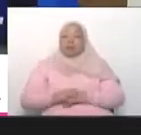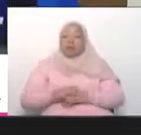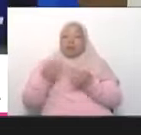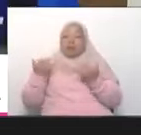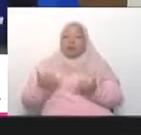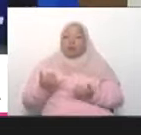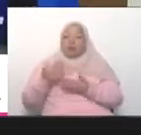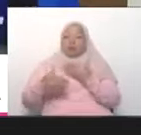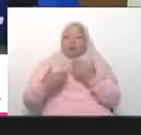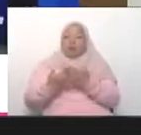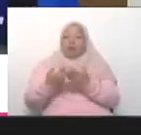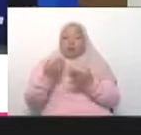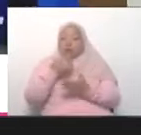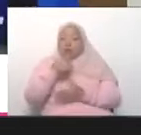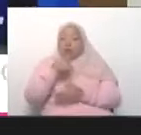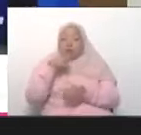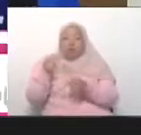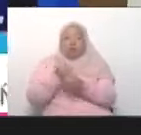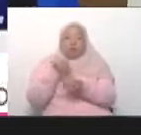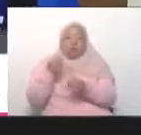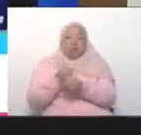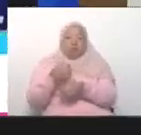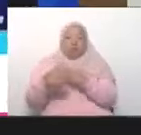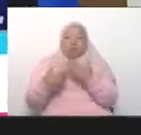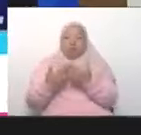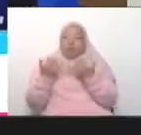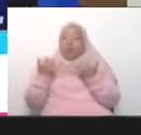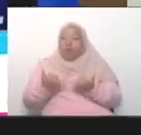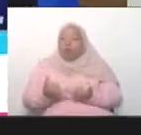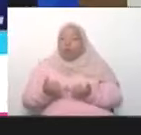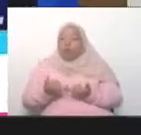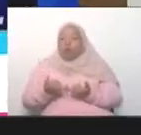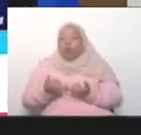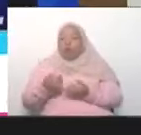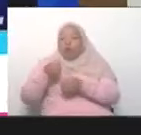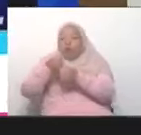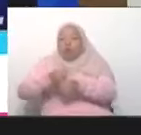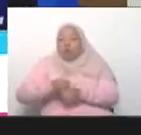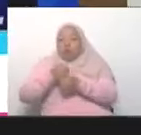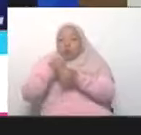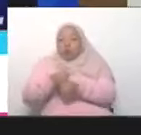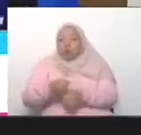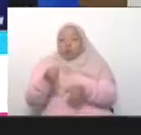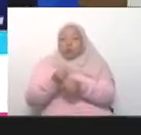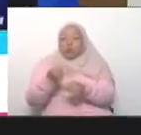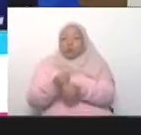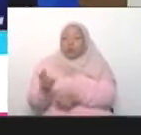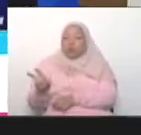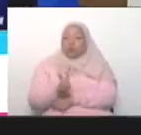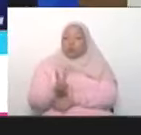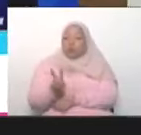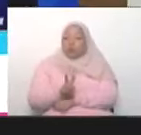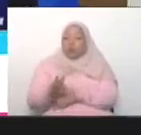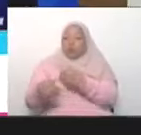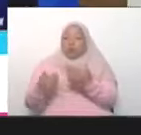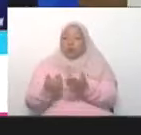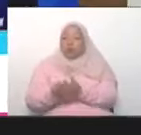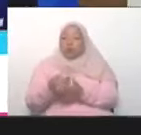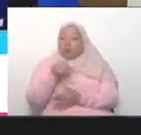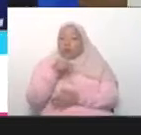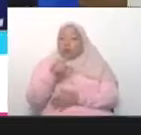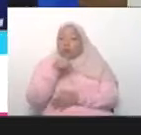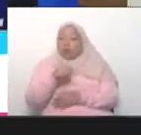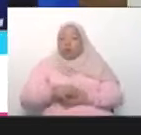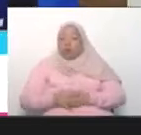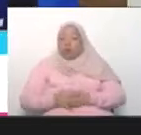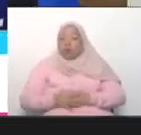gaita viene, como ustedes saben, del Zulia. La tambora, el furruco, ¿ah? La charrasca y